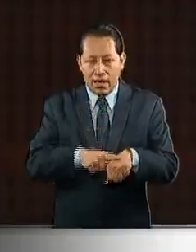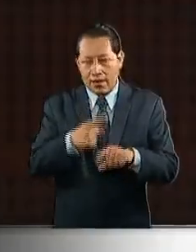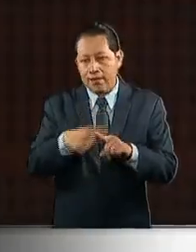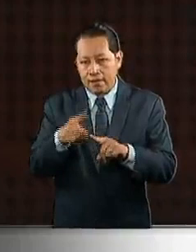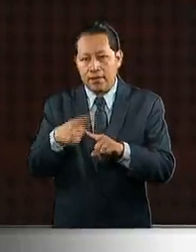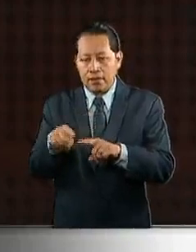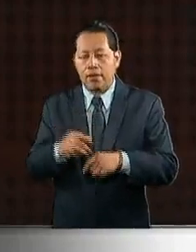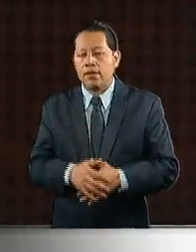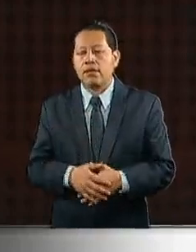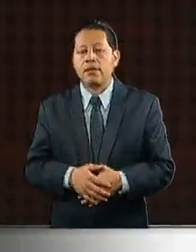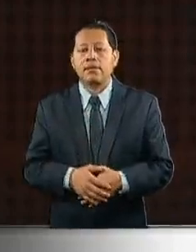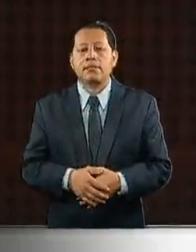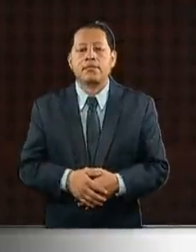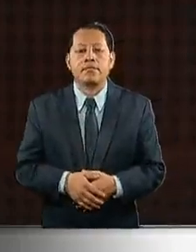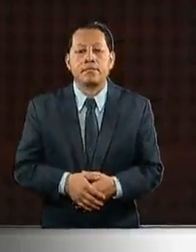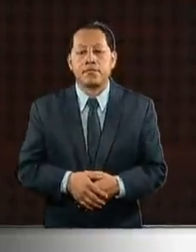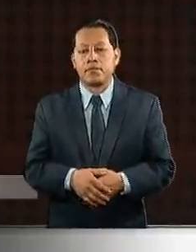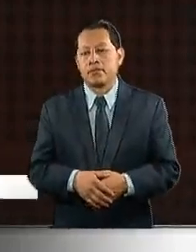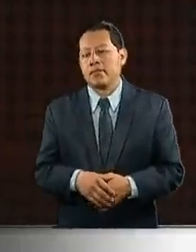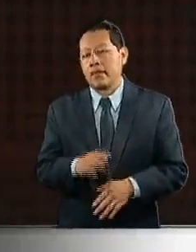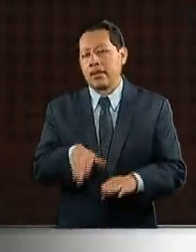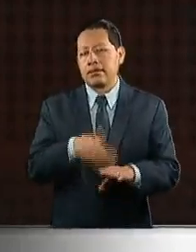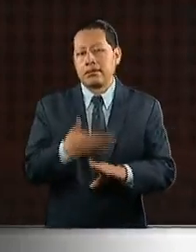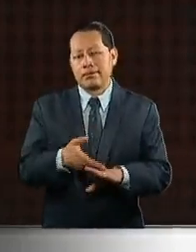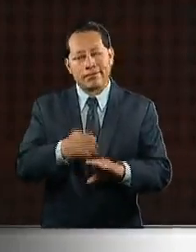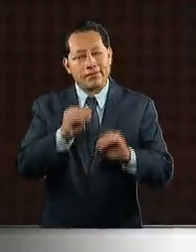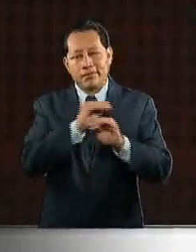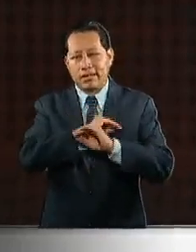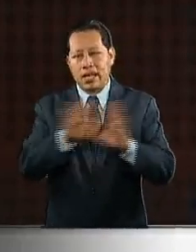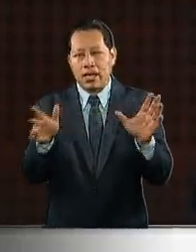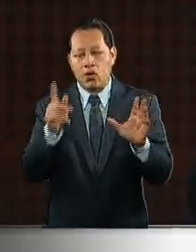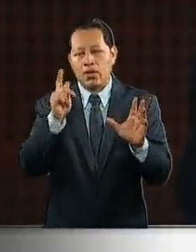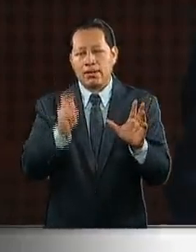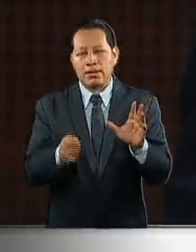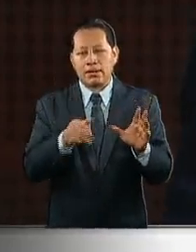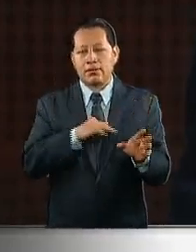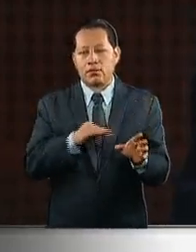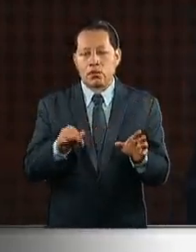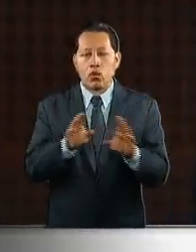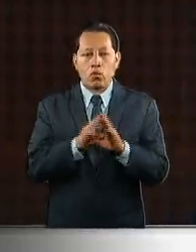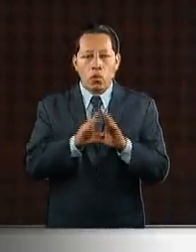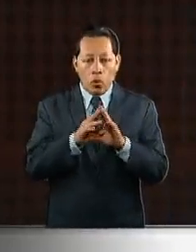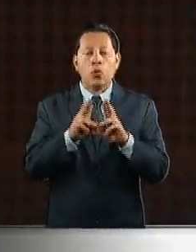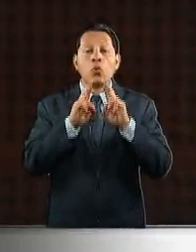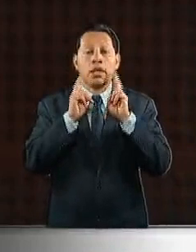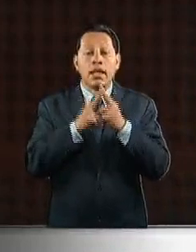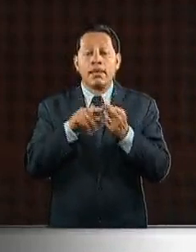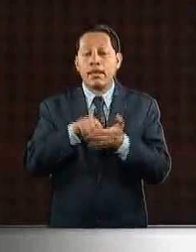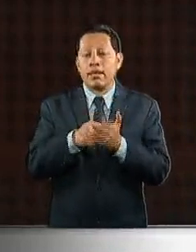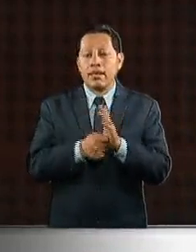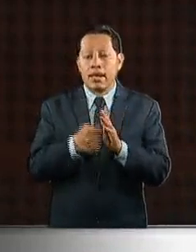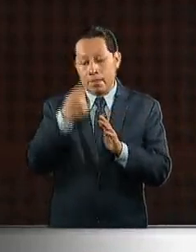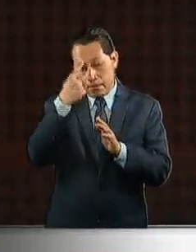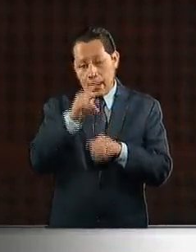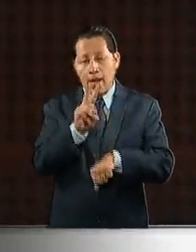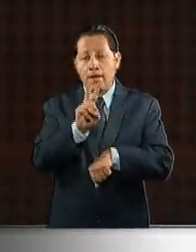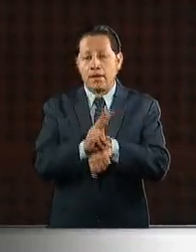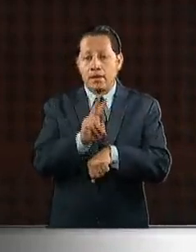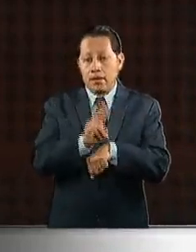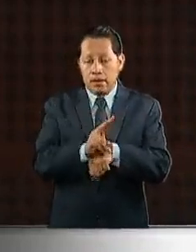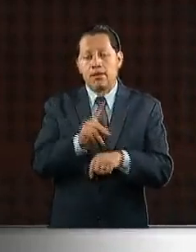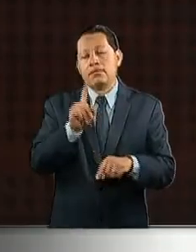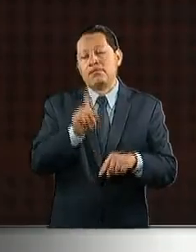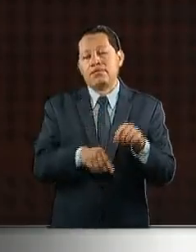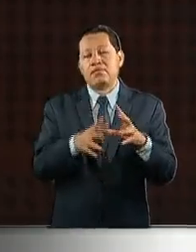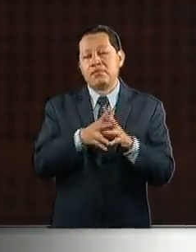Las repercusiones van a estar claras. Desaparecer la unidad técnica de fiscalización, convertirla